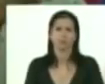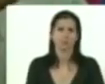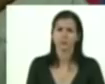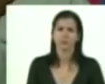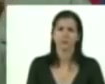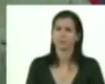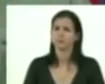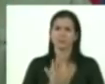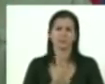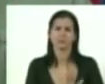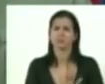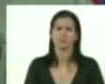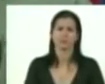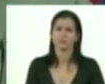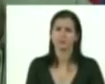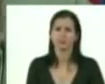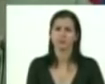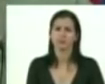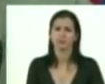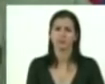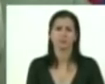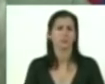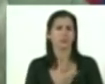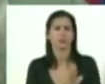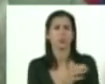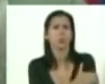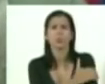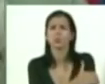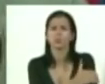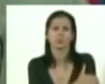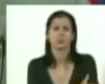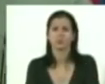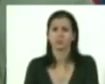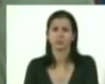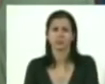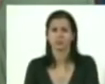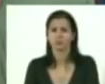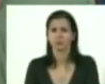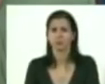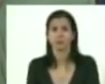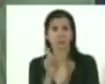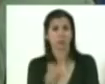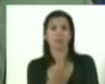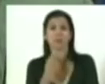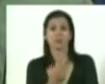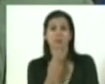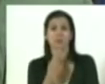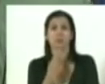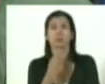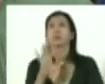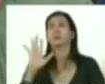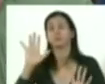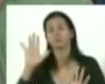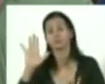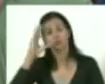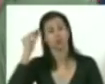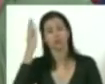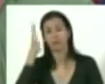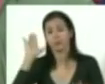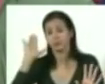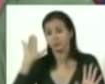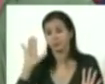así es esta derecha, alguien diría que Dios nos dio, es lo que